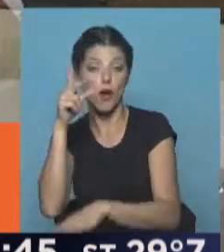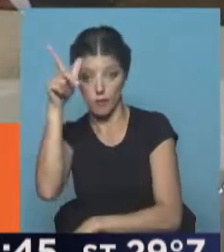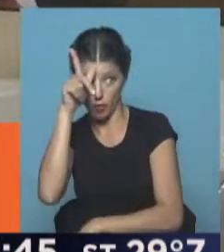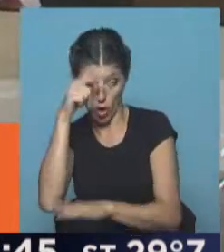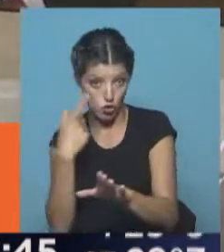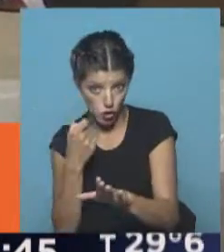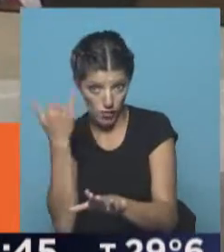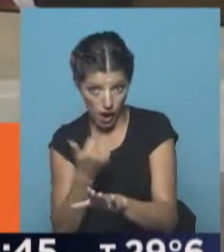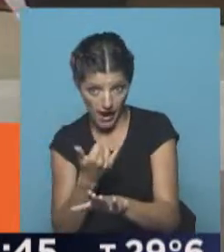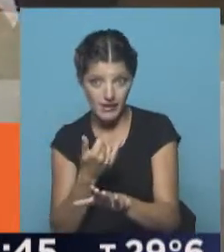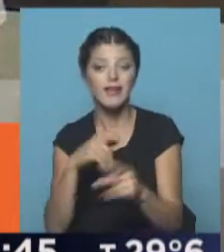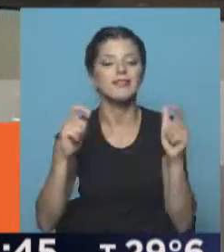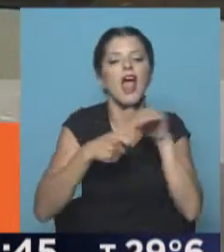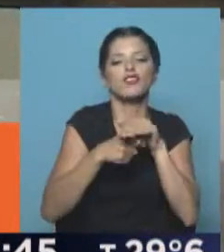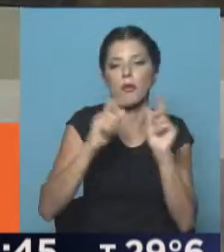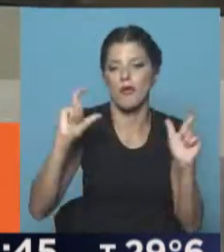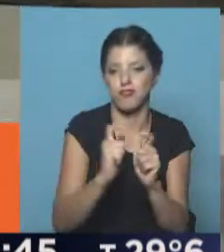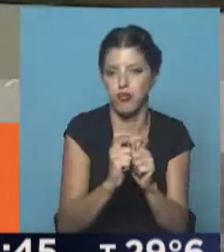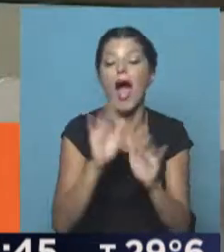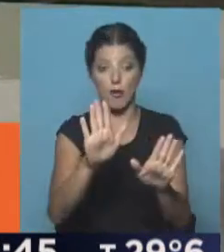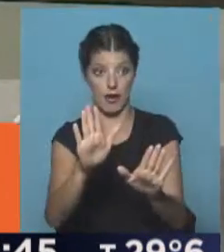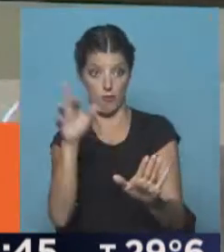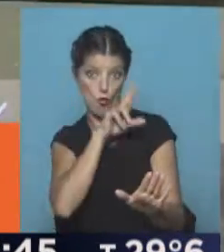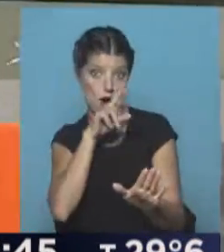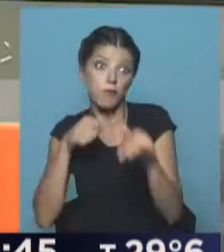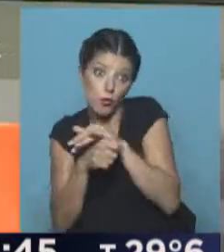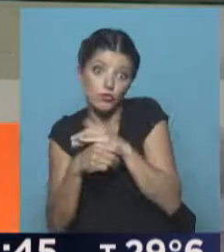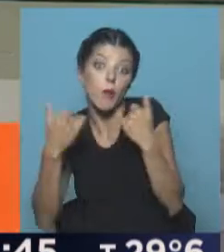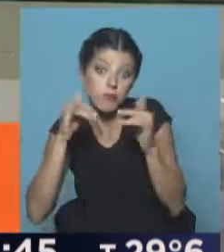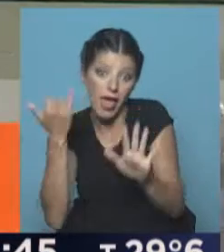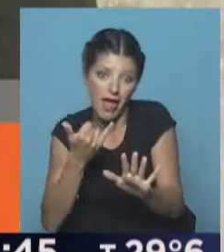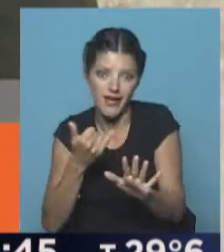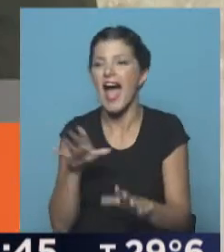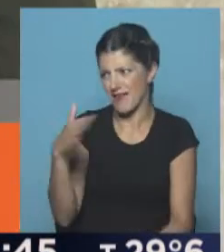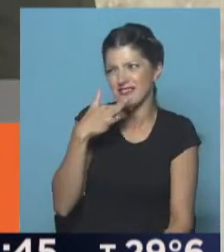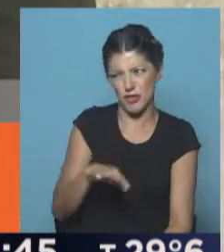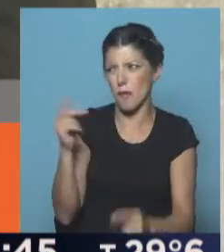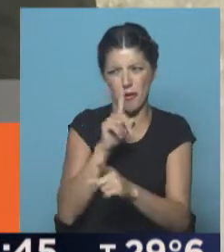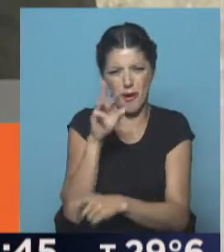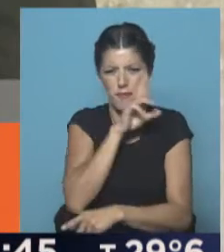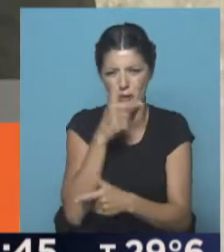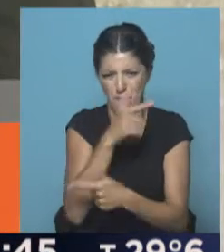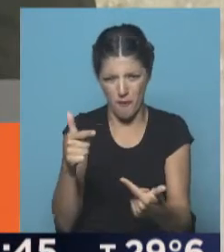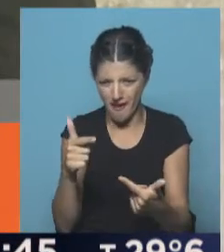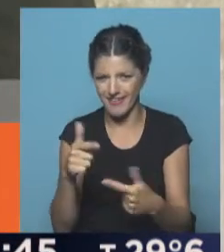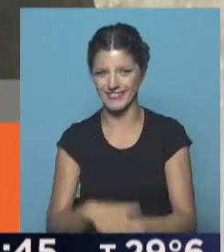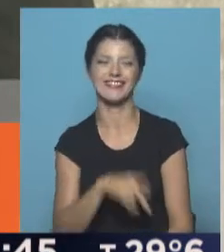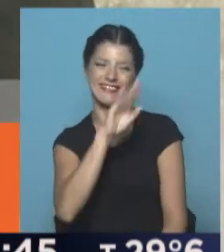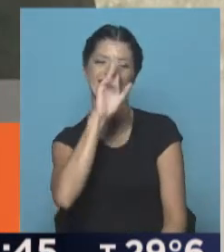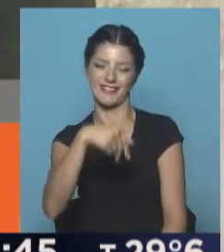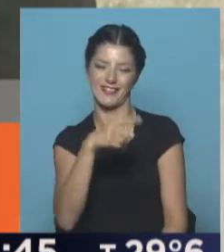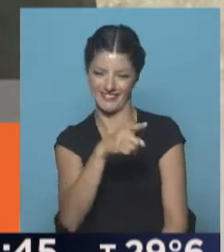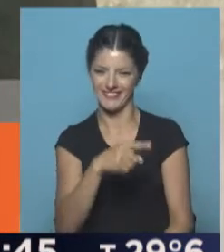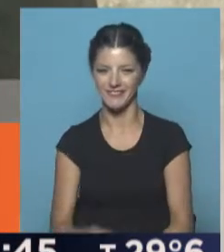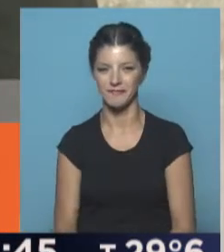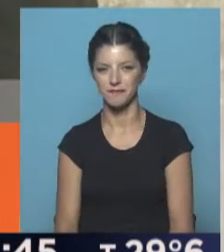no estoy diciendo bueno, eso. pero es una buena razón para entender por qué las mujeres no ¿Por qué no llegan. están? Claro, tenés razón,